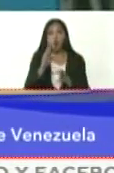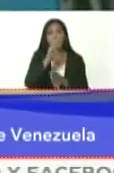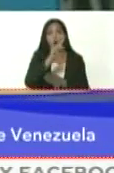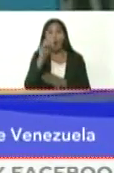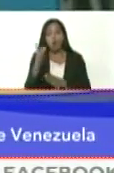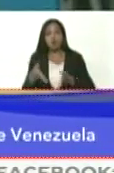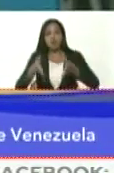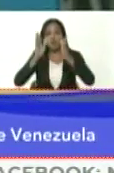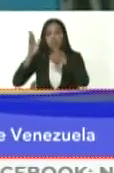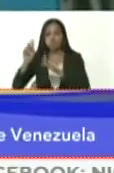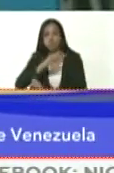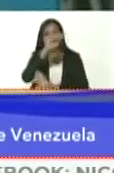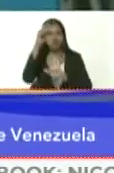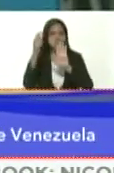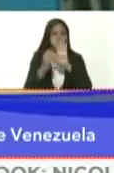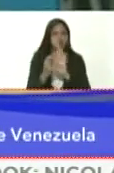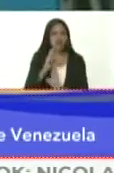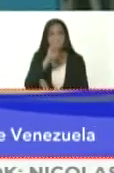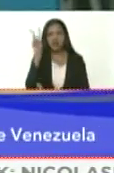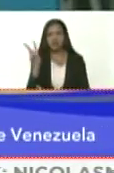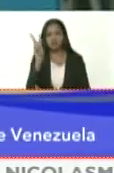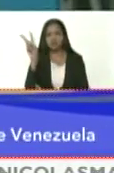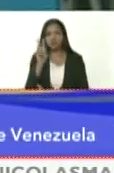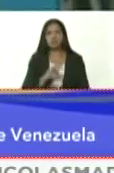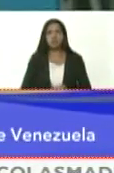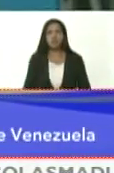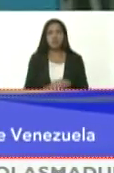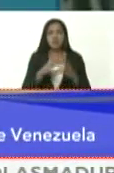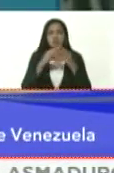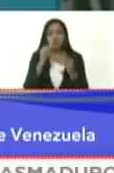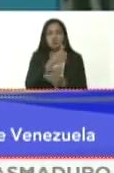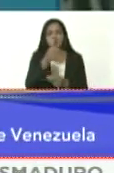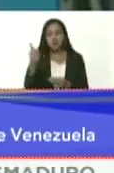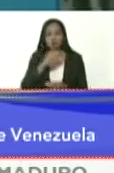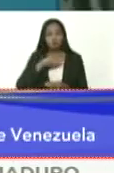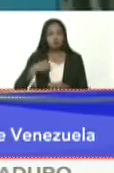nivel nacional. Y todas las vamos a poner